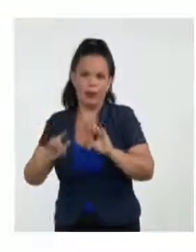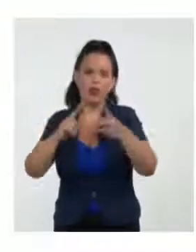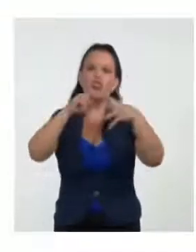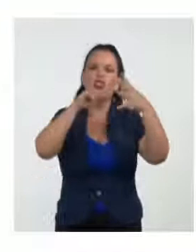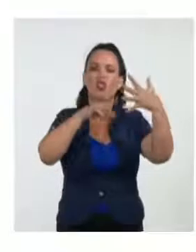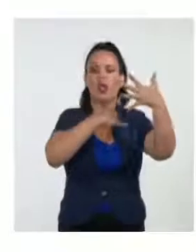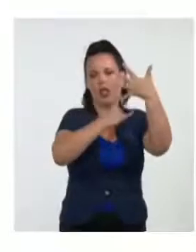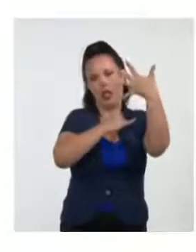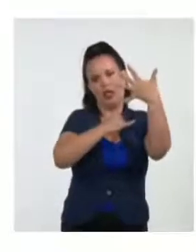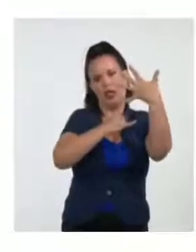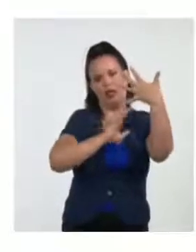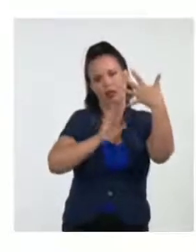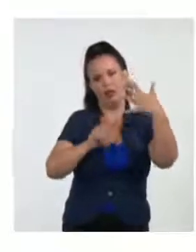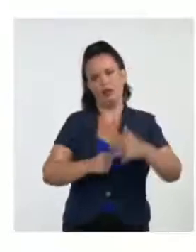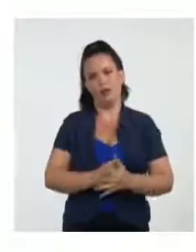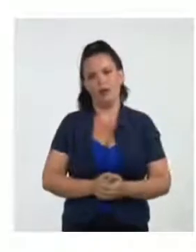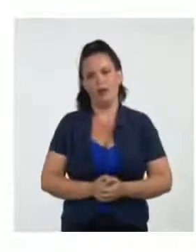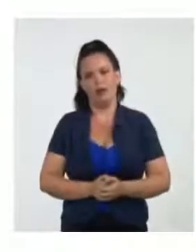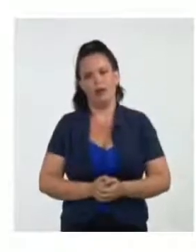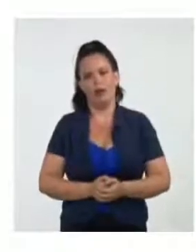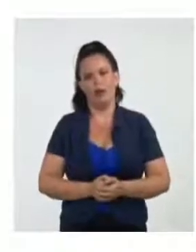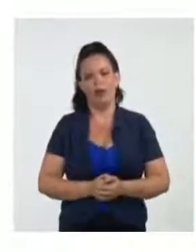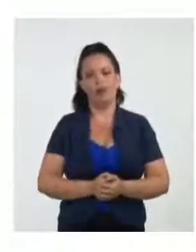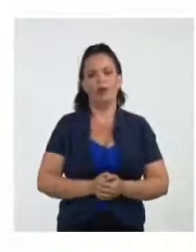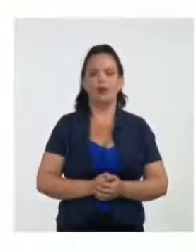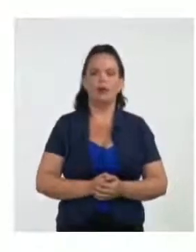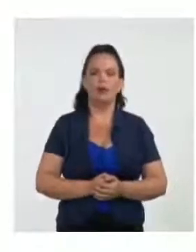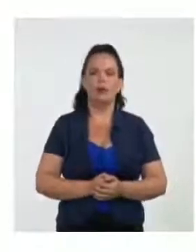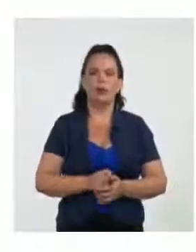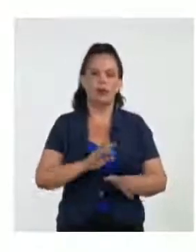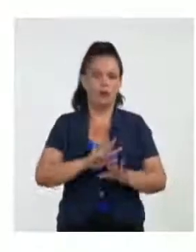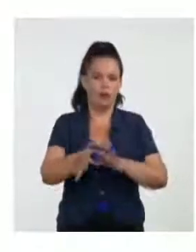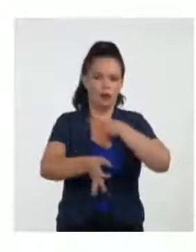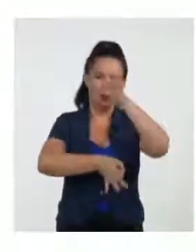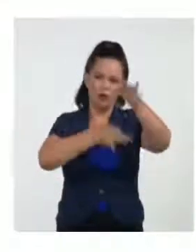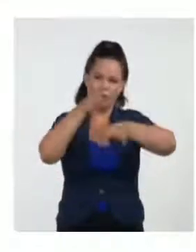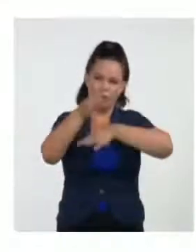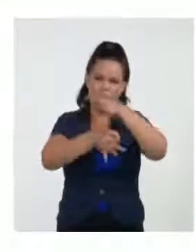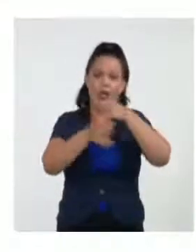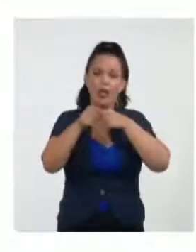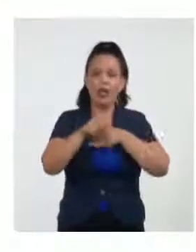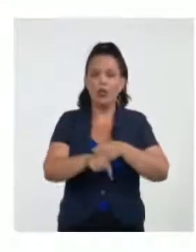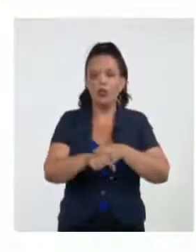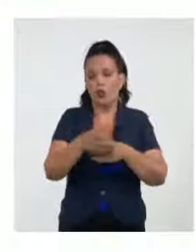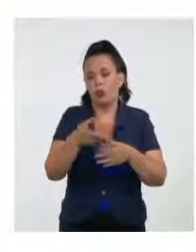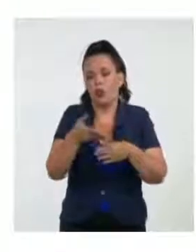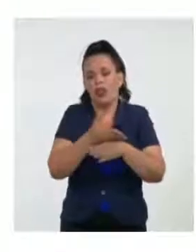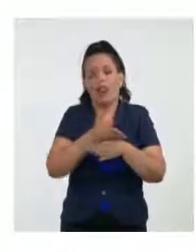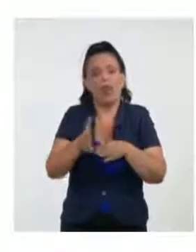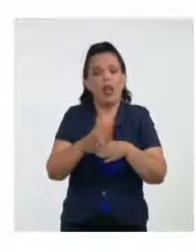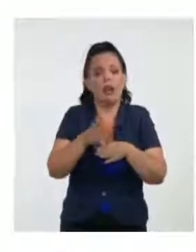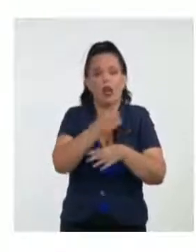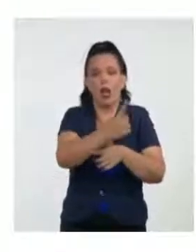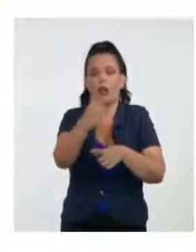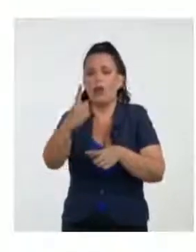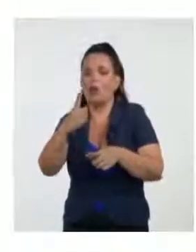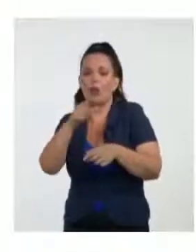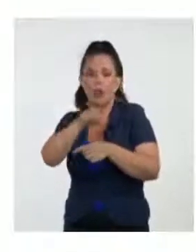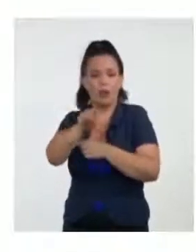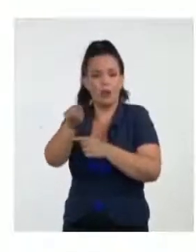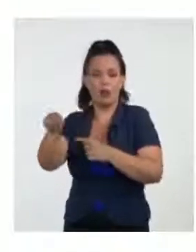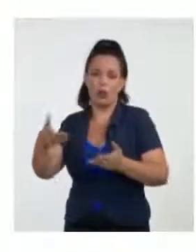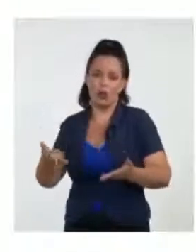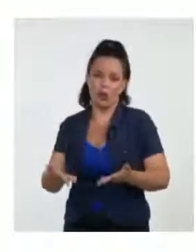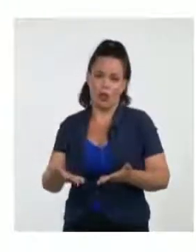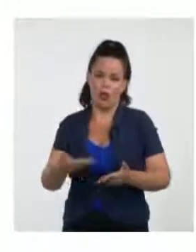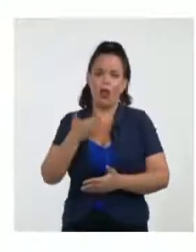rato también se comenta, puede variar de entre las personas. Por lo tanto, lo conveniente para nosotros sería